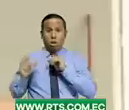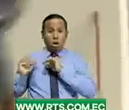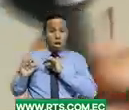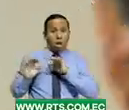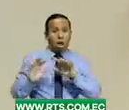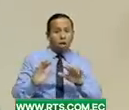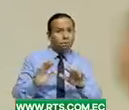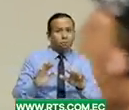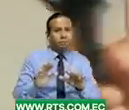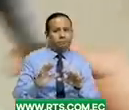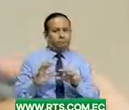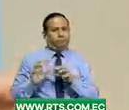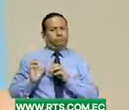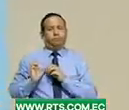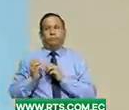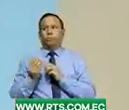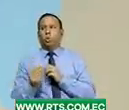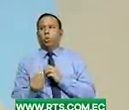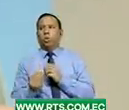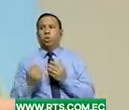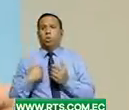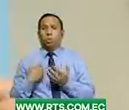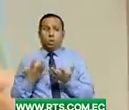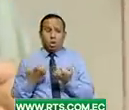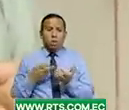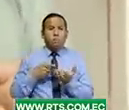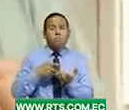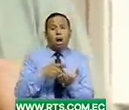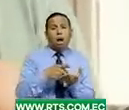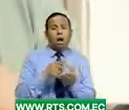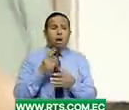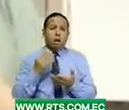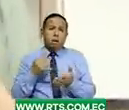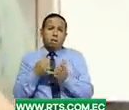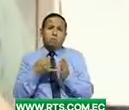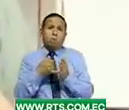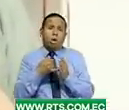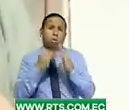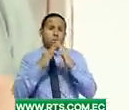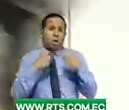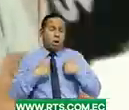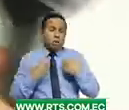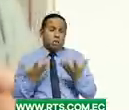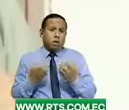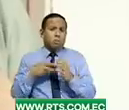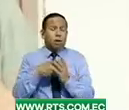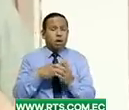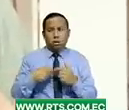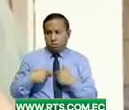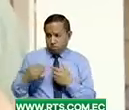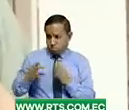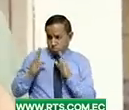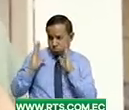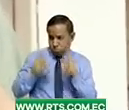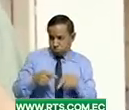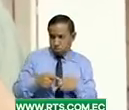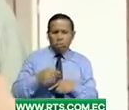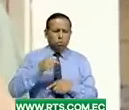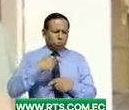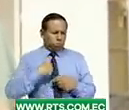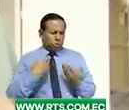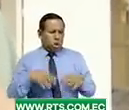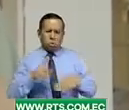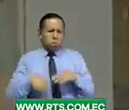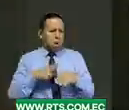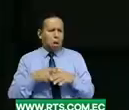usuarios. ¿Qué ha venido a realizar esta mañana? Un impuesto predial pagando los impuestos de la casa. ¿Lo atendieron? Sí, se atendieron, están atendiendo normal, solo